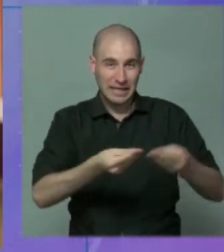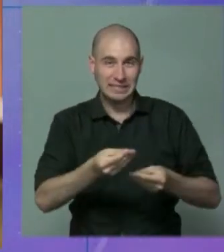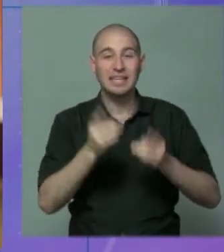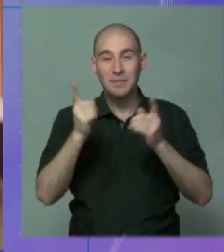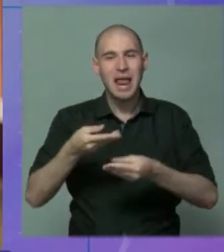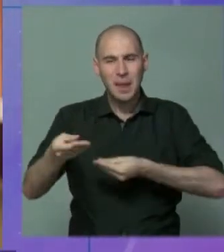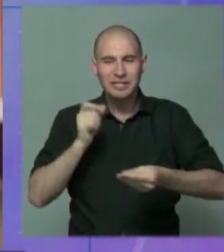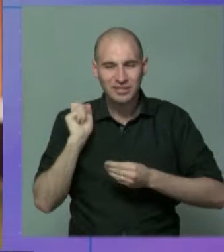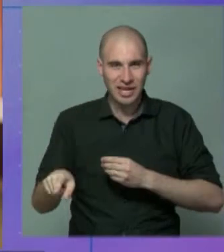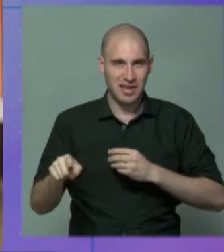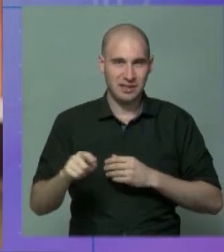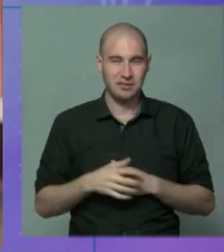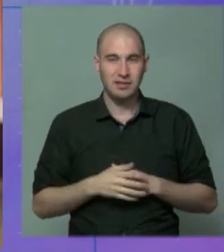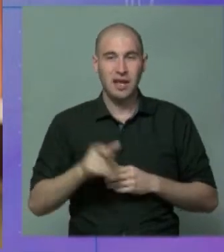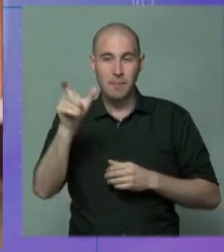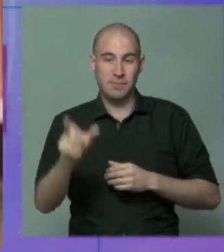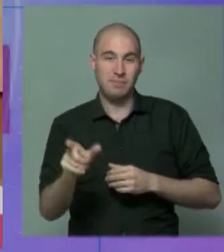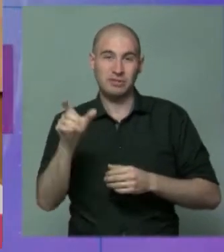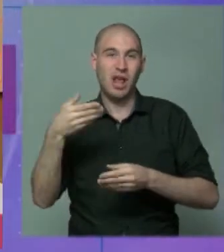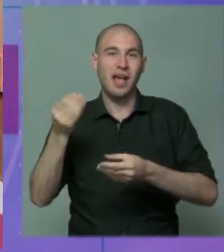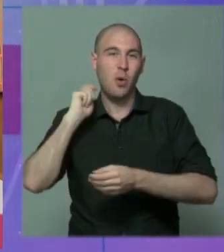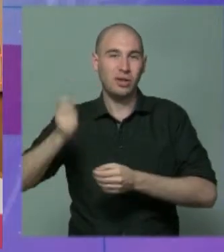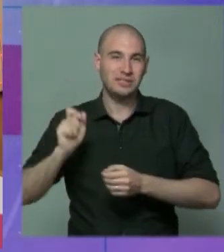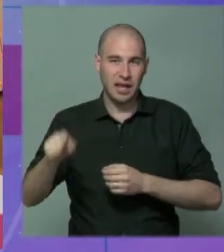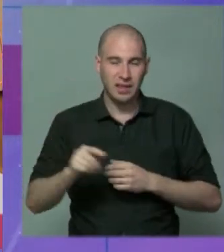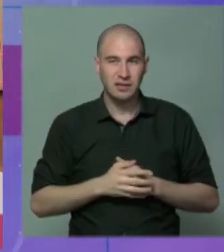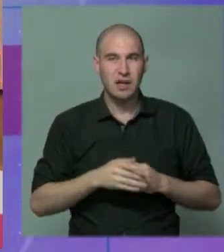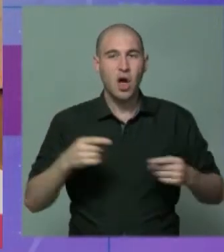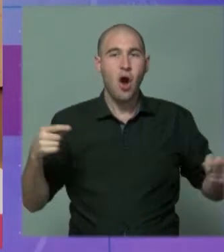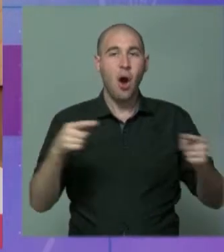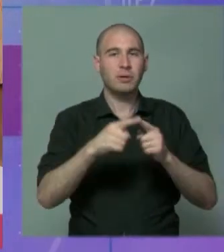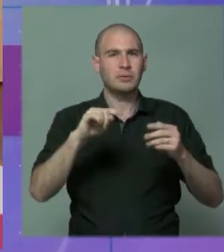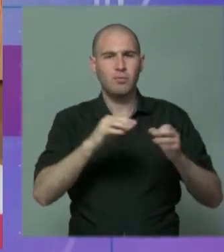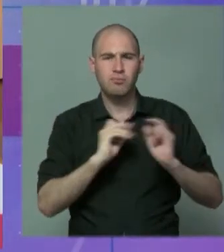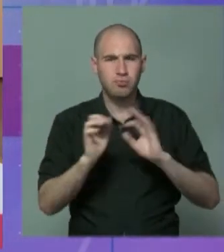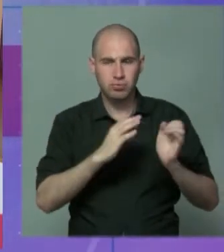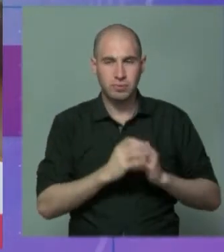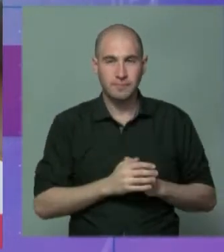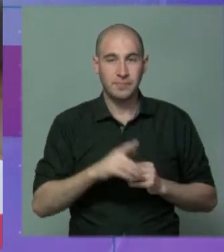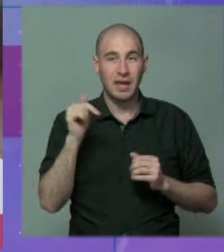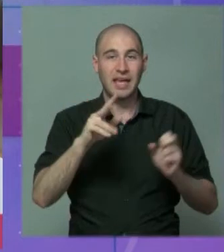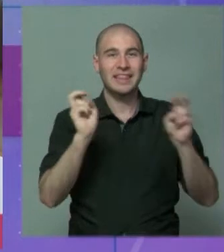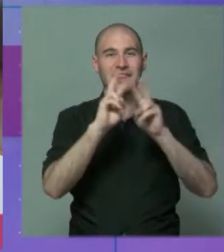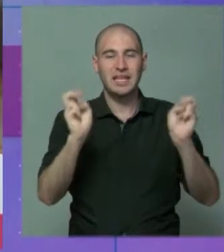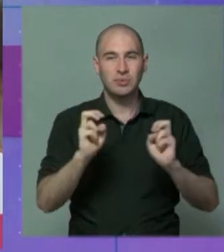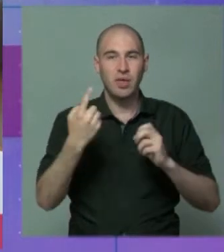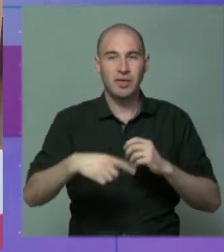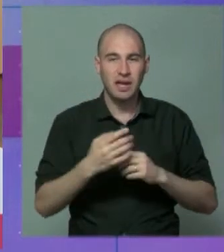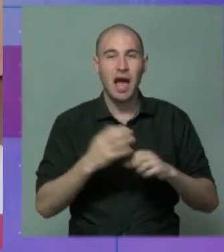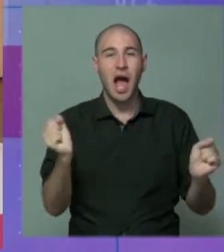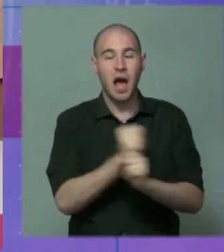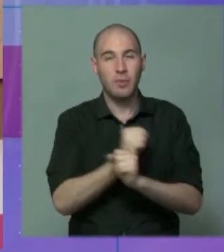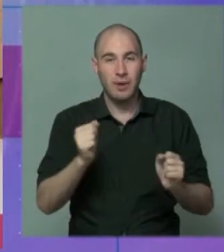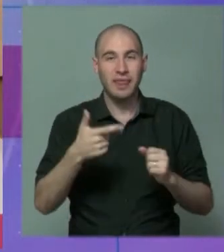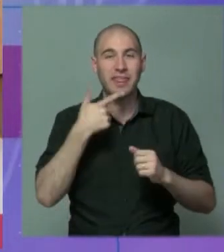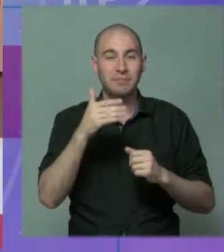la empresa en sí misma como persona jurídica. En principio, un objetivo y algunas polémicas. Allí está, el título de lo que se aprobó